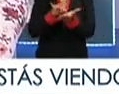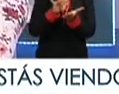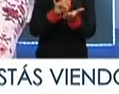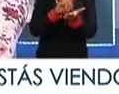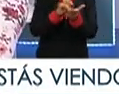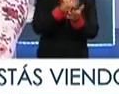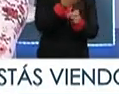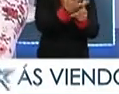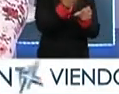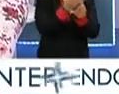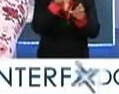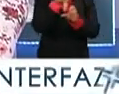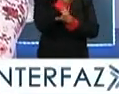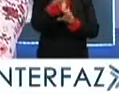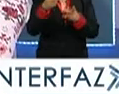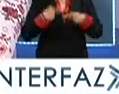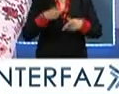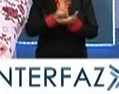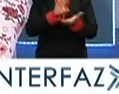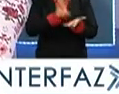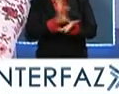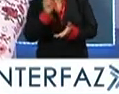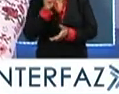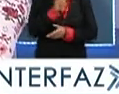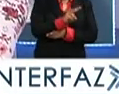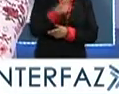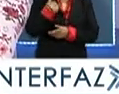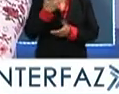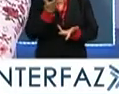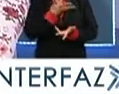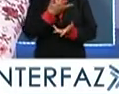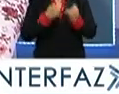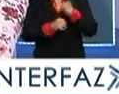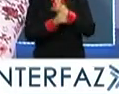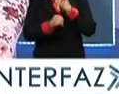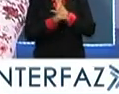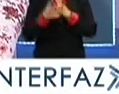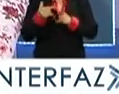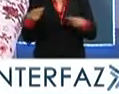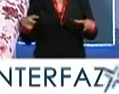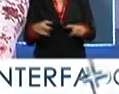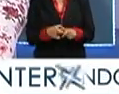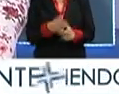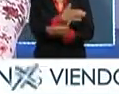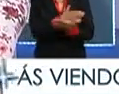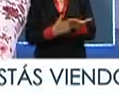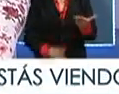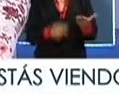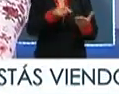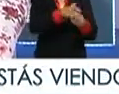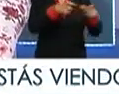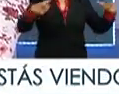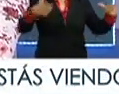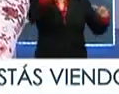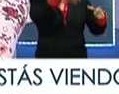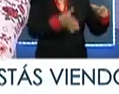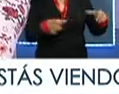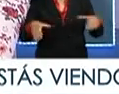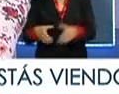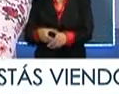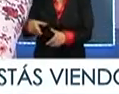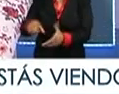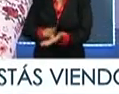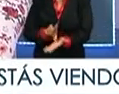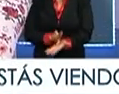en Estados Unidos muestran que las personas con discapacidad que acceden a Internet son tan solo la mitad respecto al resto de la